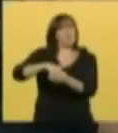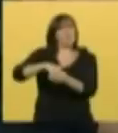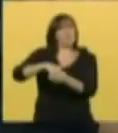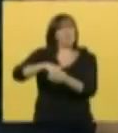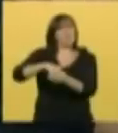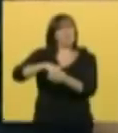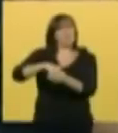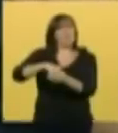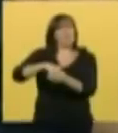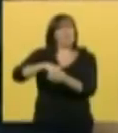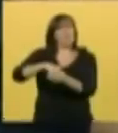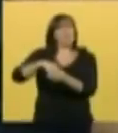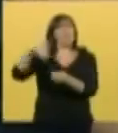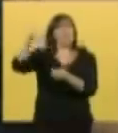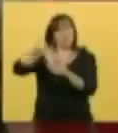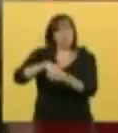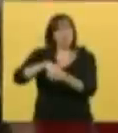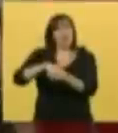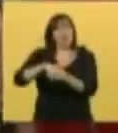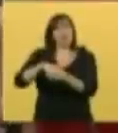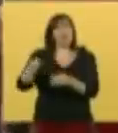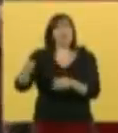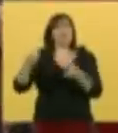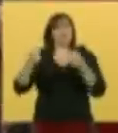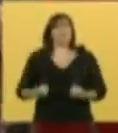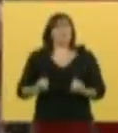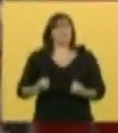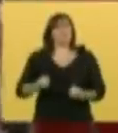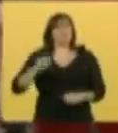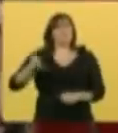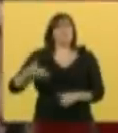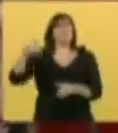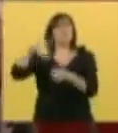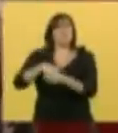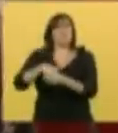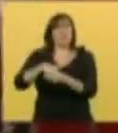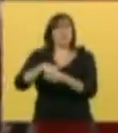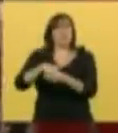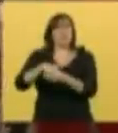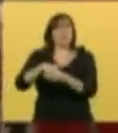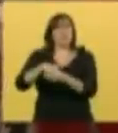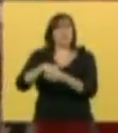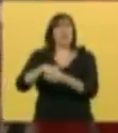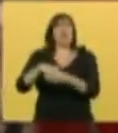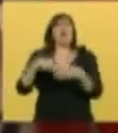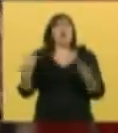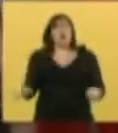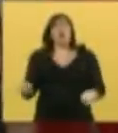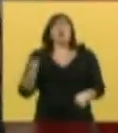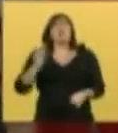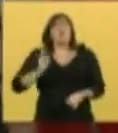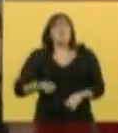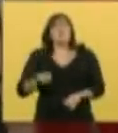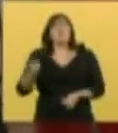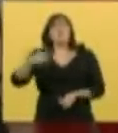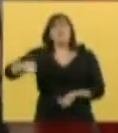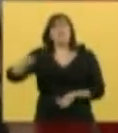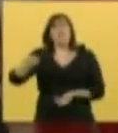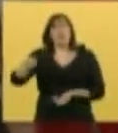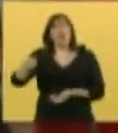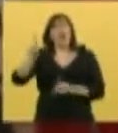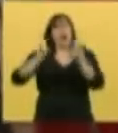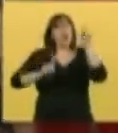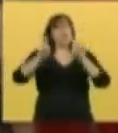con convicción. Me refiero, por supuesto, a los que tenían incluido en su plataforma